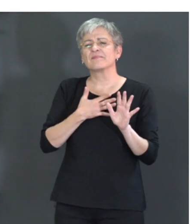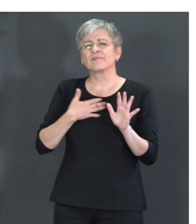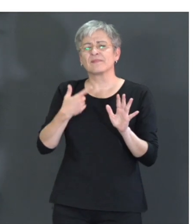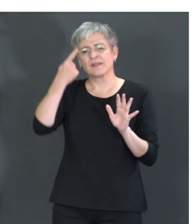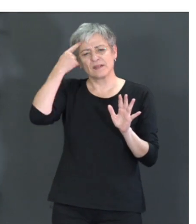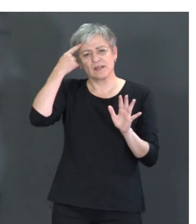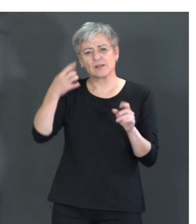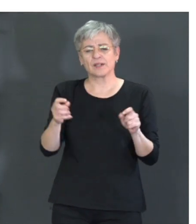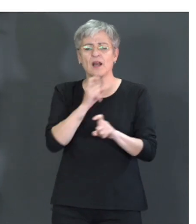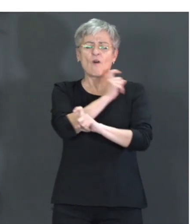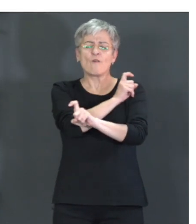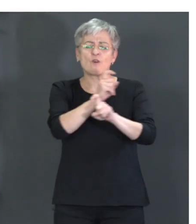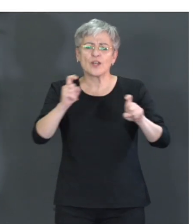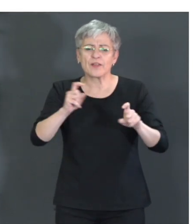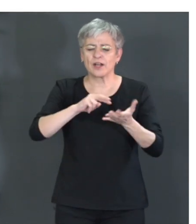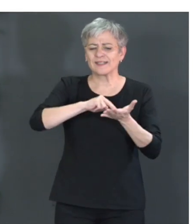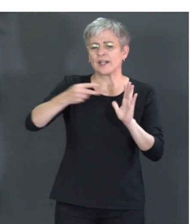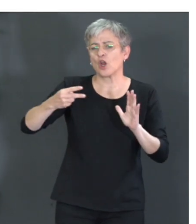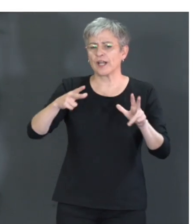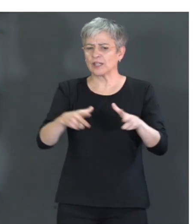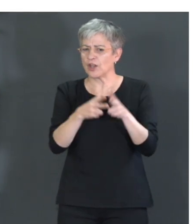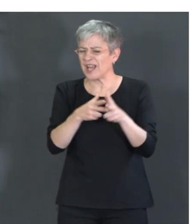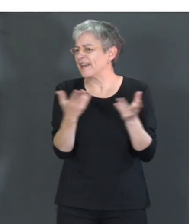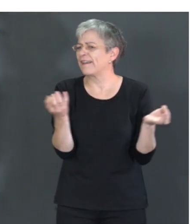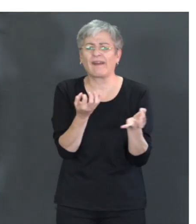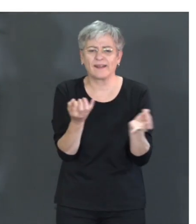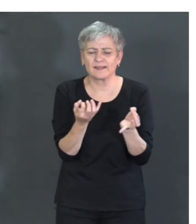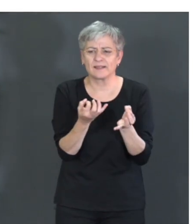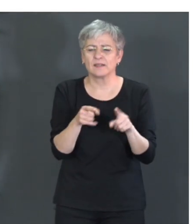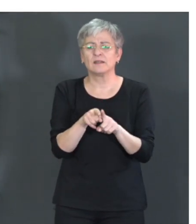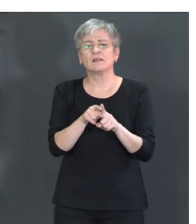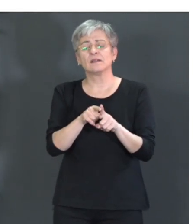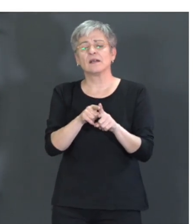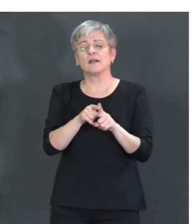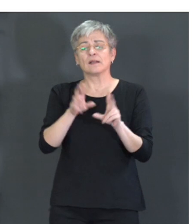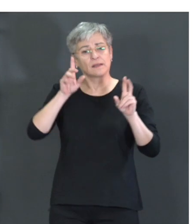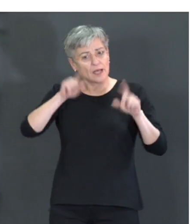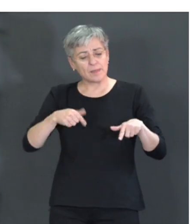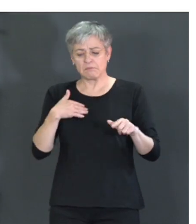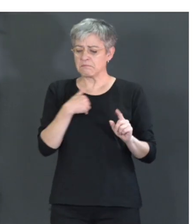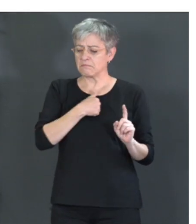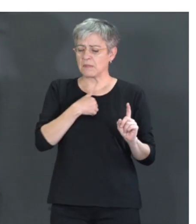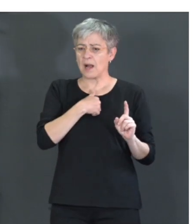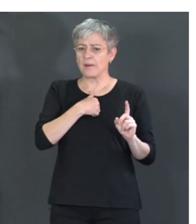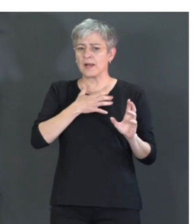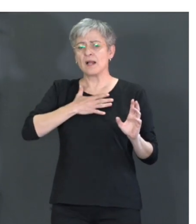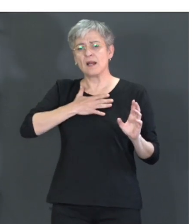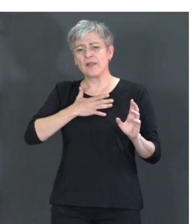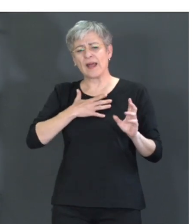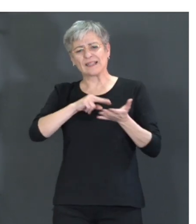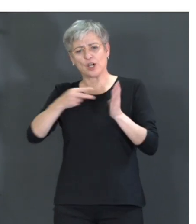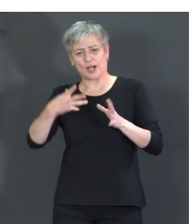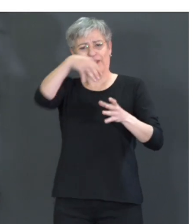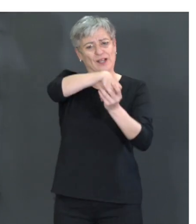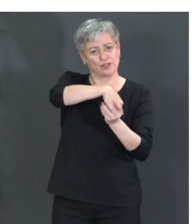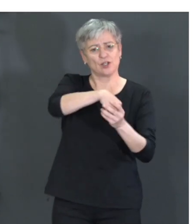es Fundación Tecnologías Sociales, qué papel tiene la tecnología en Texos y a quién va dirigido